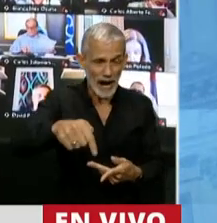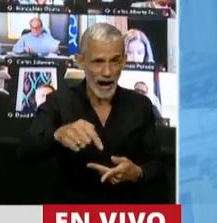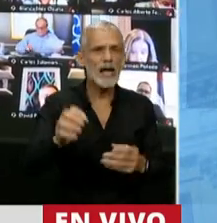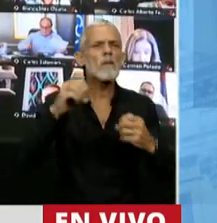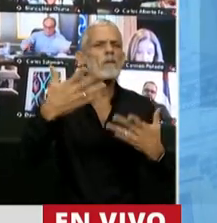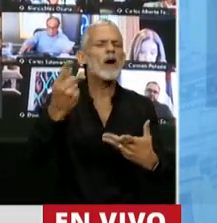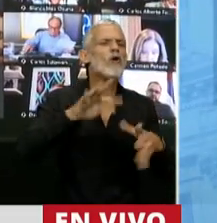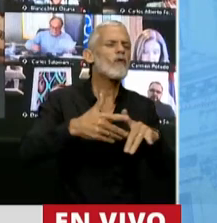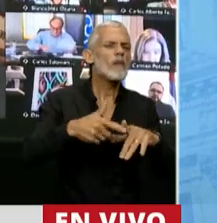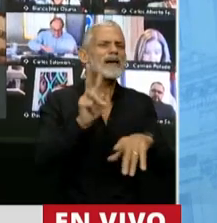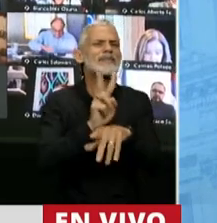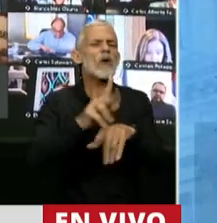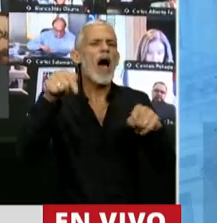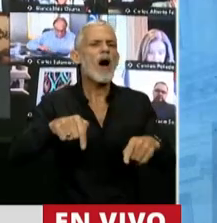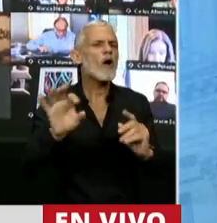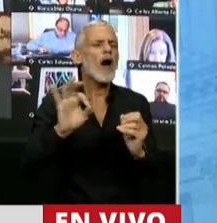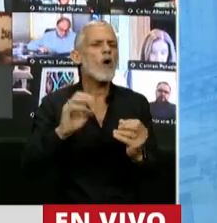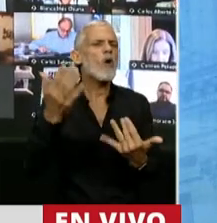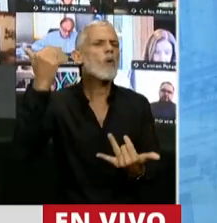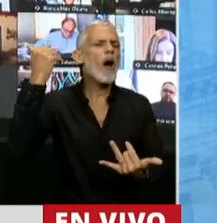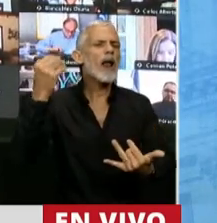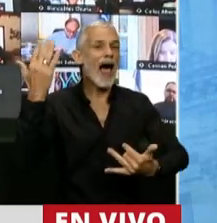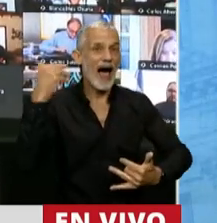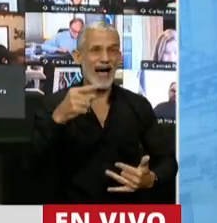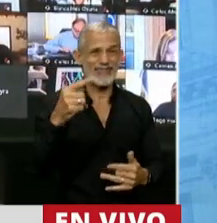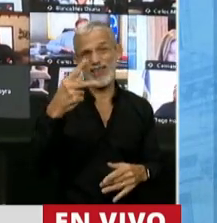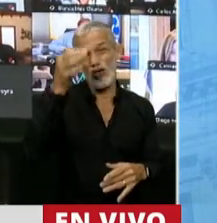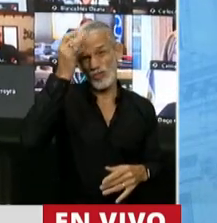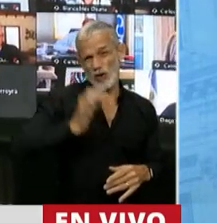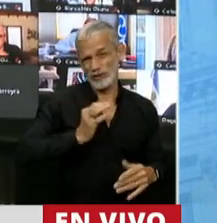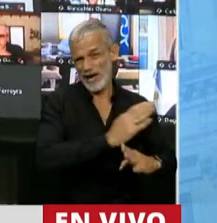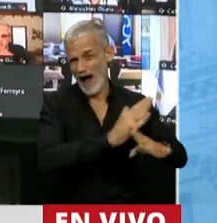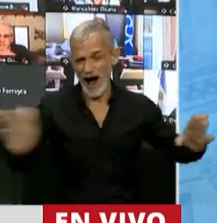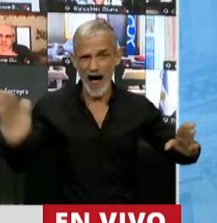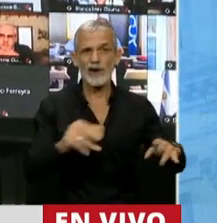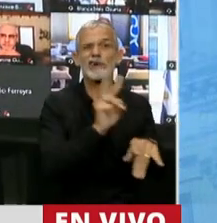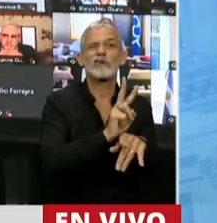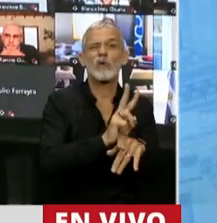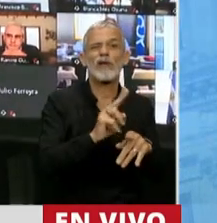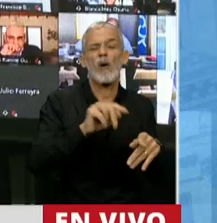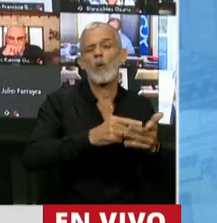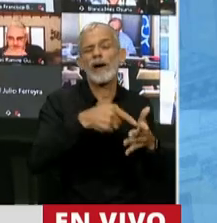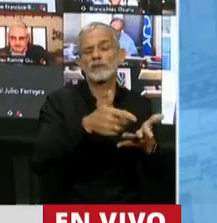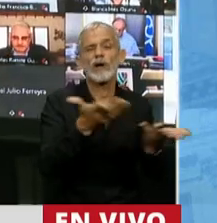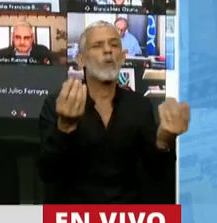esta política de seguridad o la que mantuvieron ustedes durante los 12 años que tuvieron la seguridad en la Ciudad de Buenos